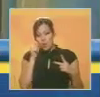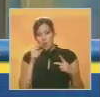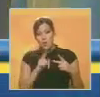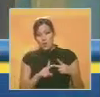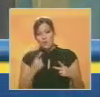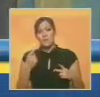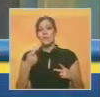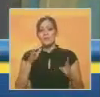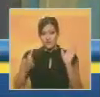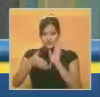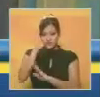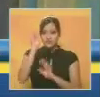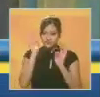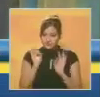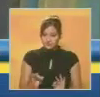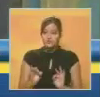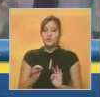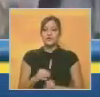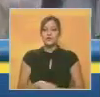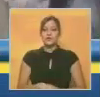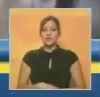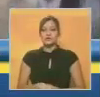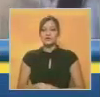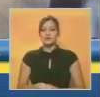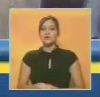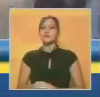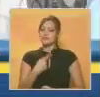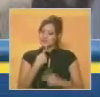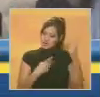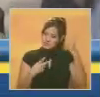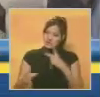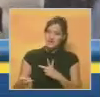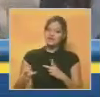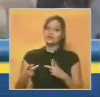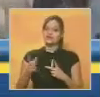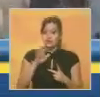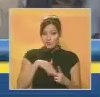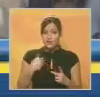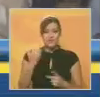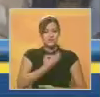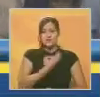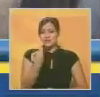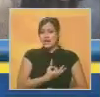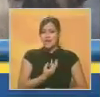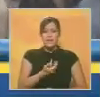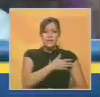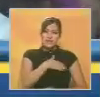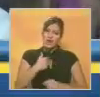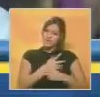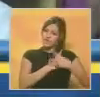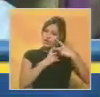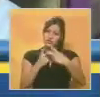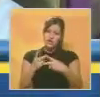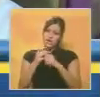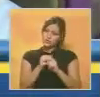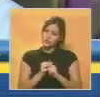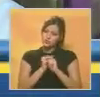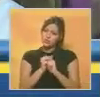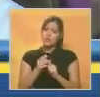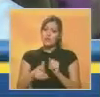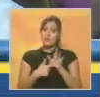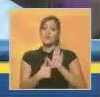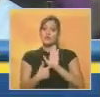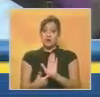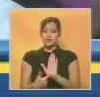de Margarita, oficializó la misa. Manifestó que esta invitación se transforma siempre en una petición voluntaria a María para que muestre